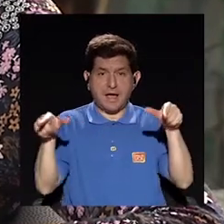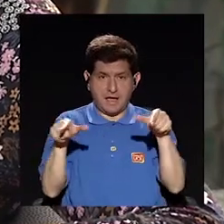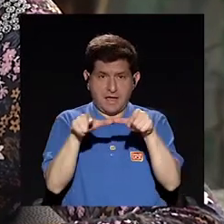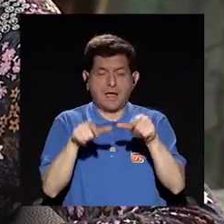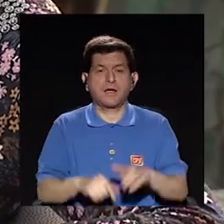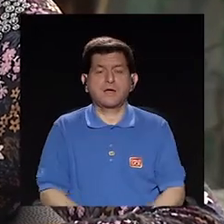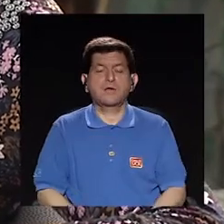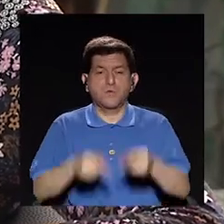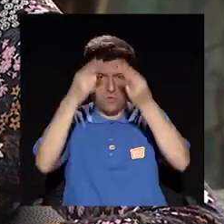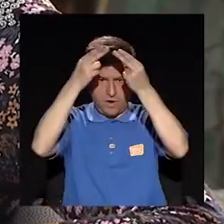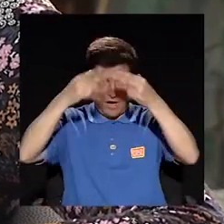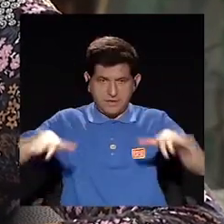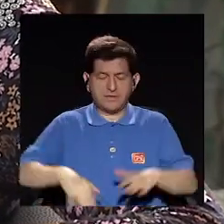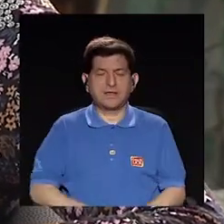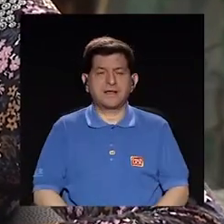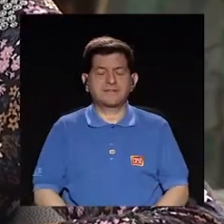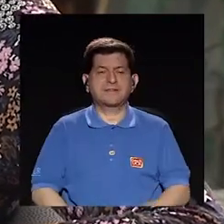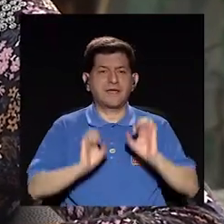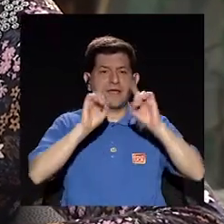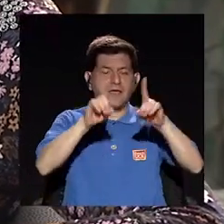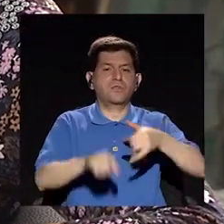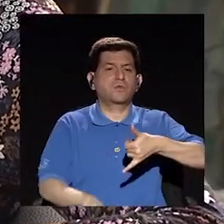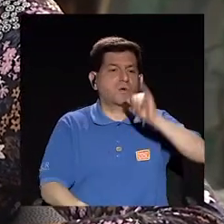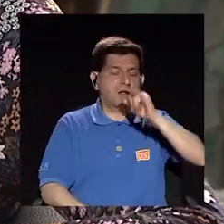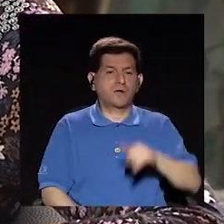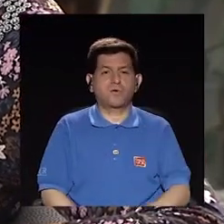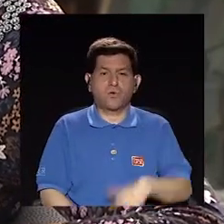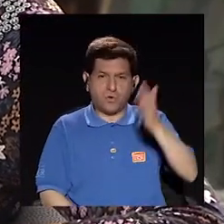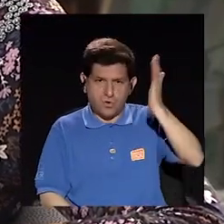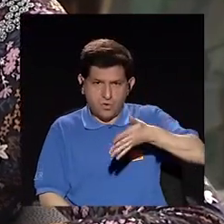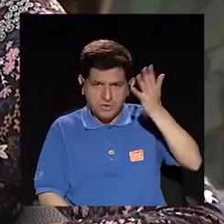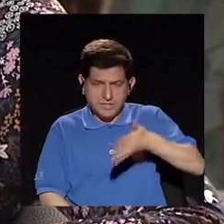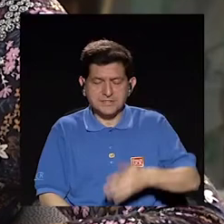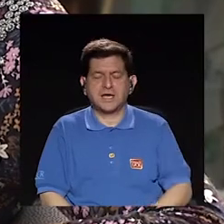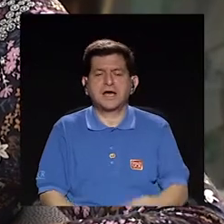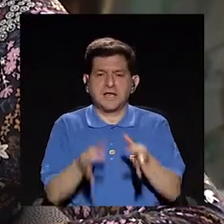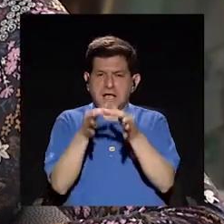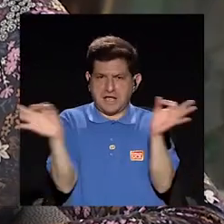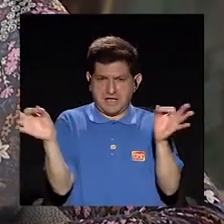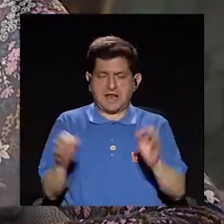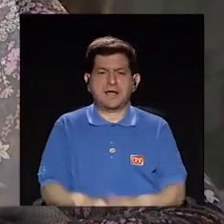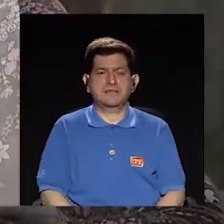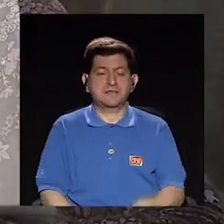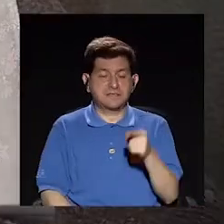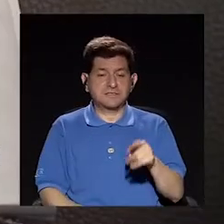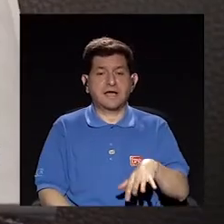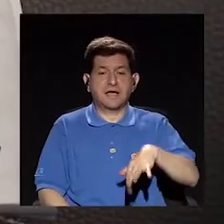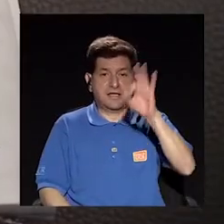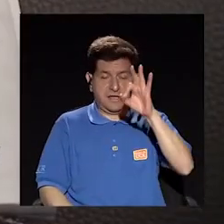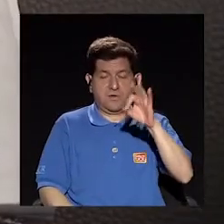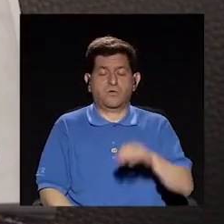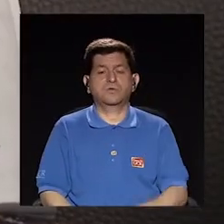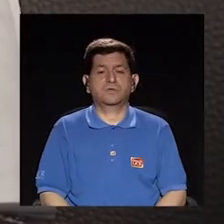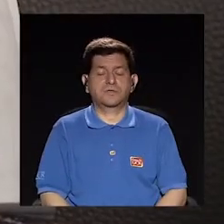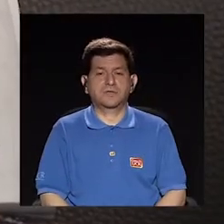página web de Educalcohol, la pueden descargar de forma gratuita, nos encuentran como